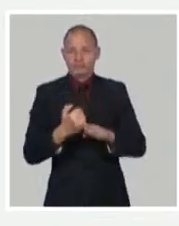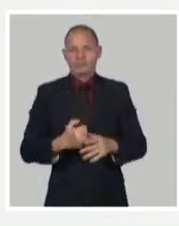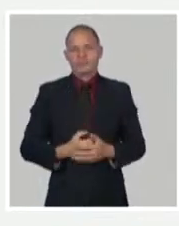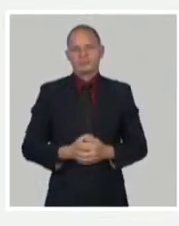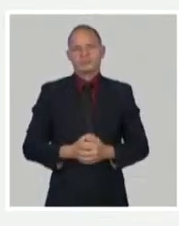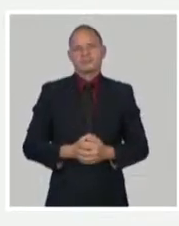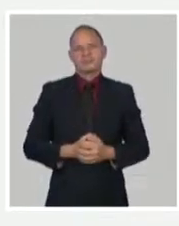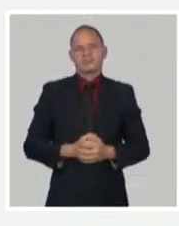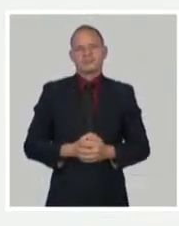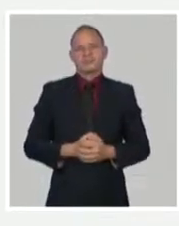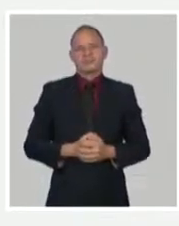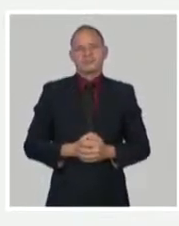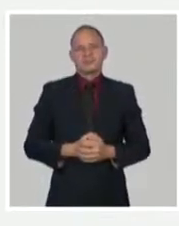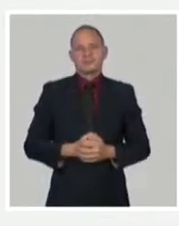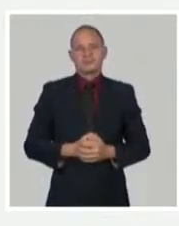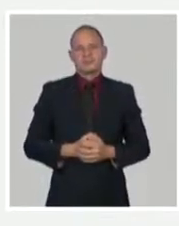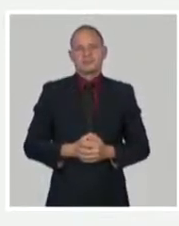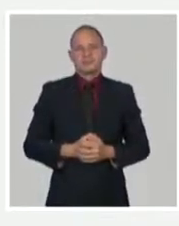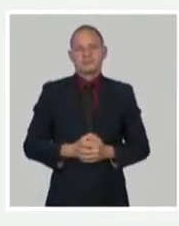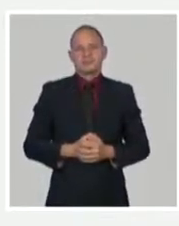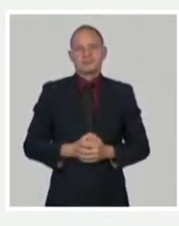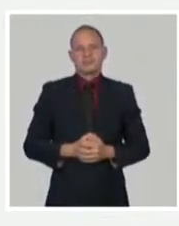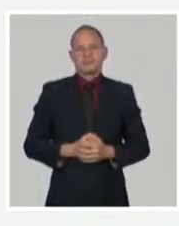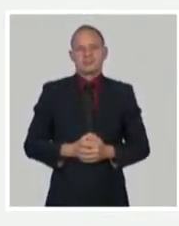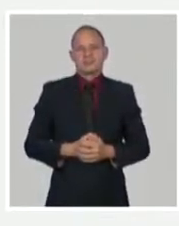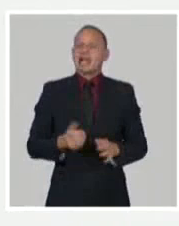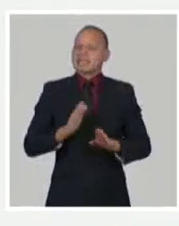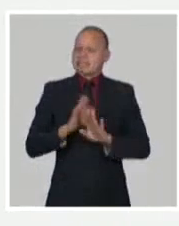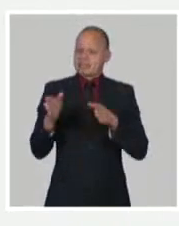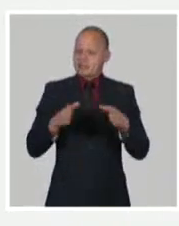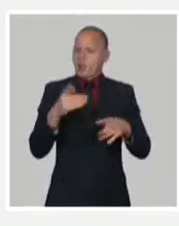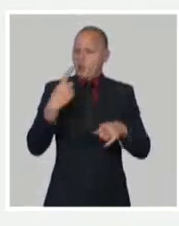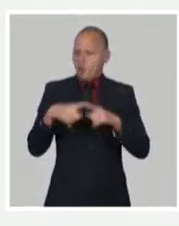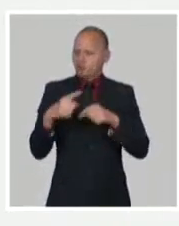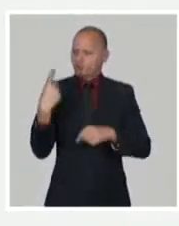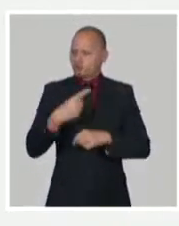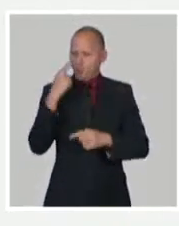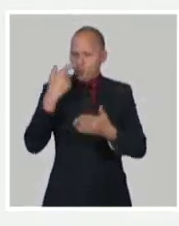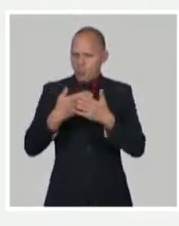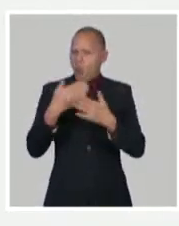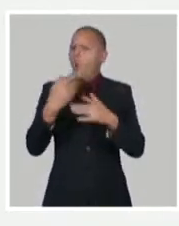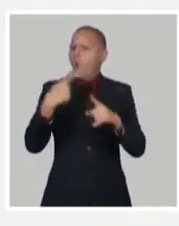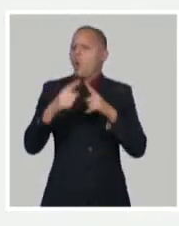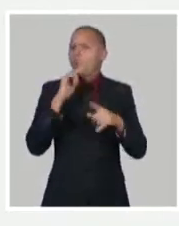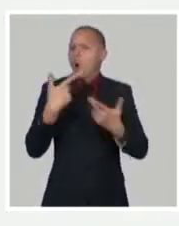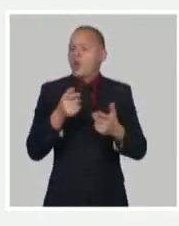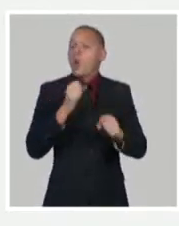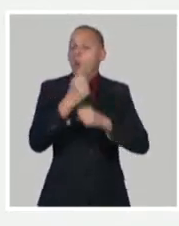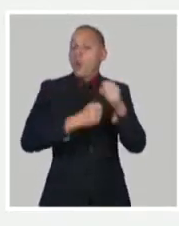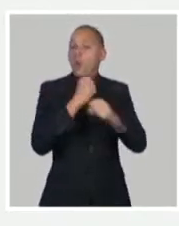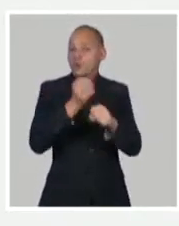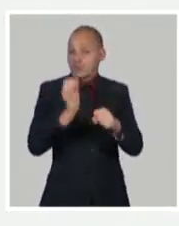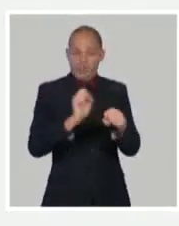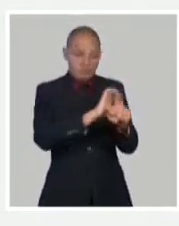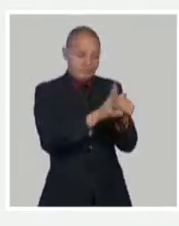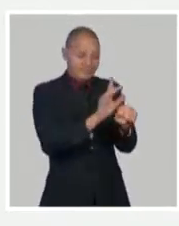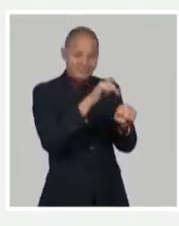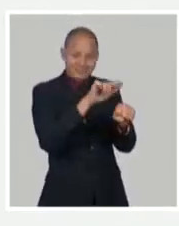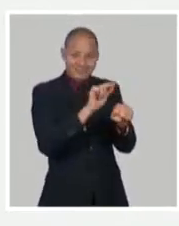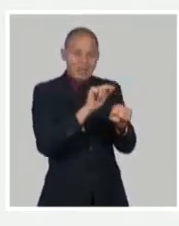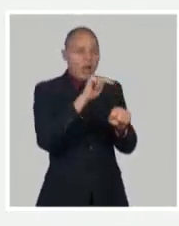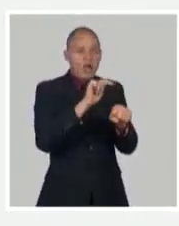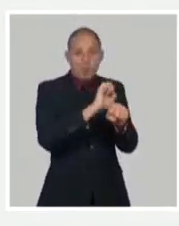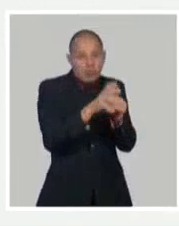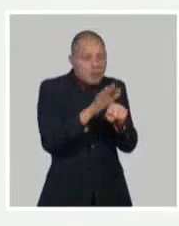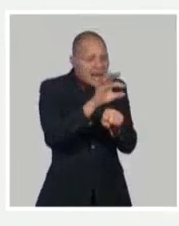Nosotros también tenemos, hay un ensayo también de neutralización que es con el virus vivo, que también se hace en paralelo a esto.